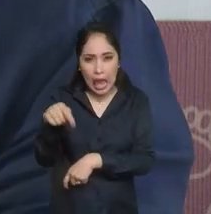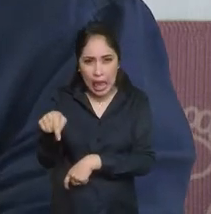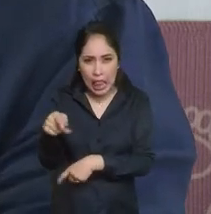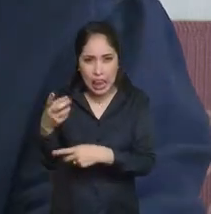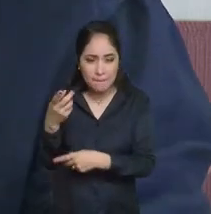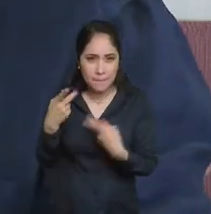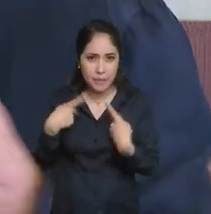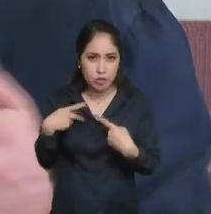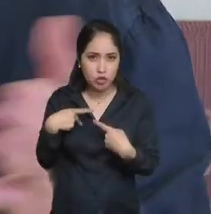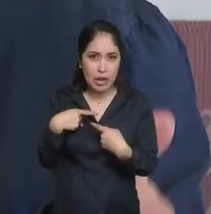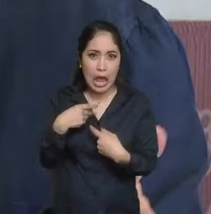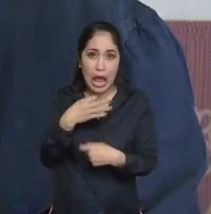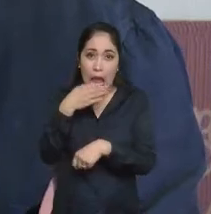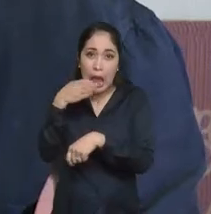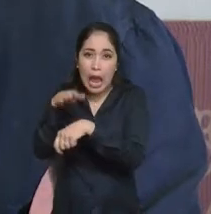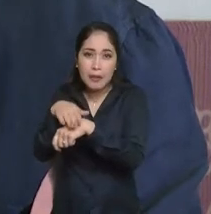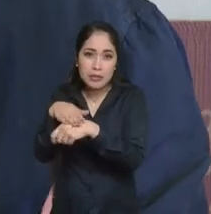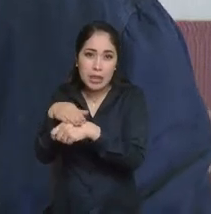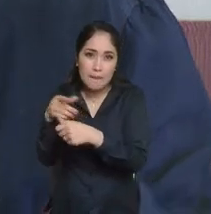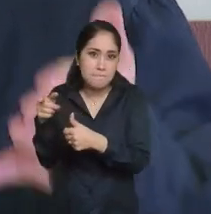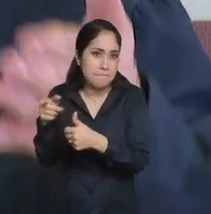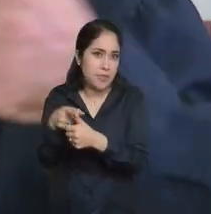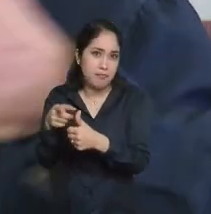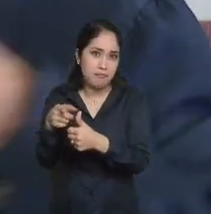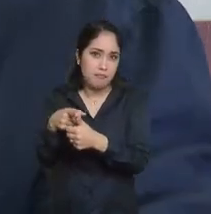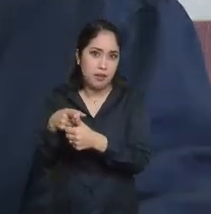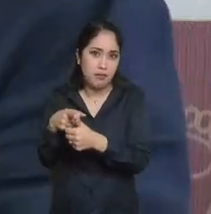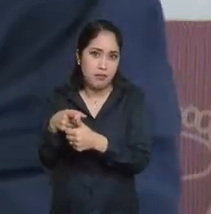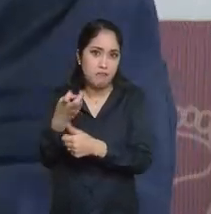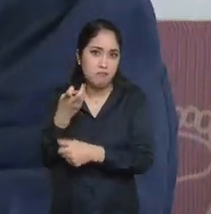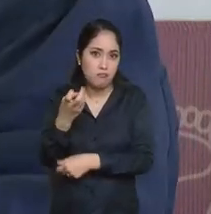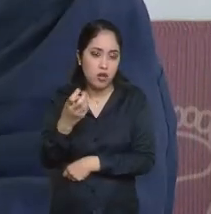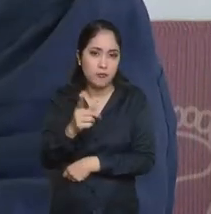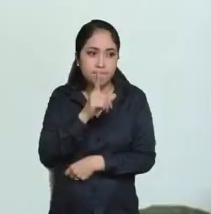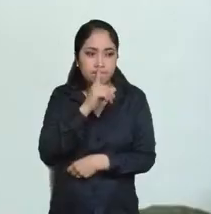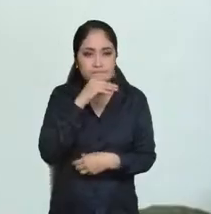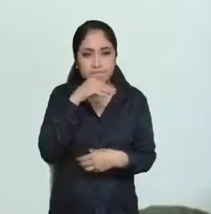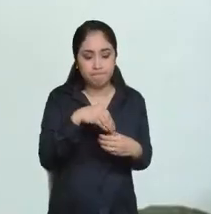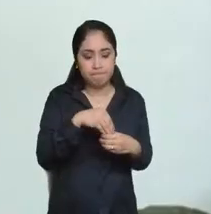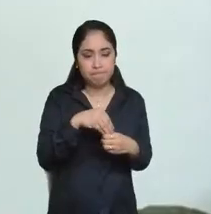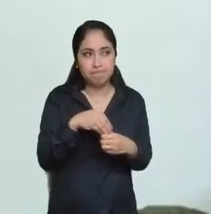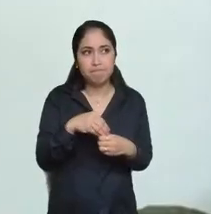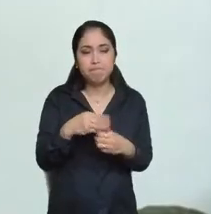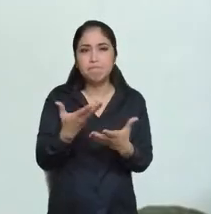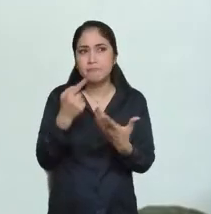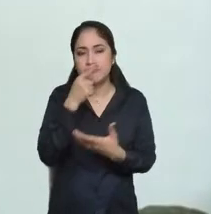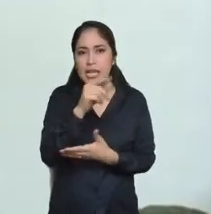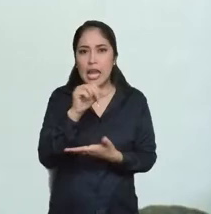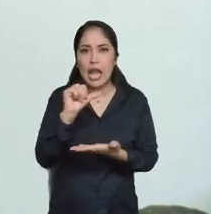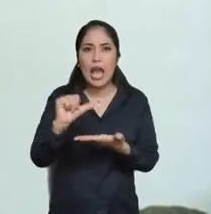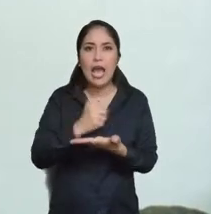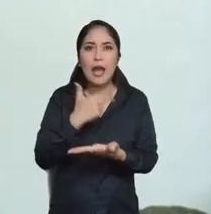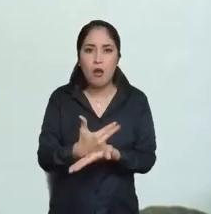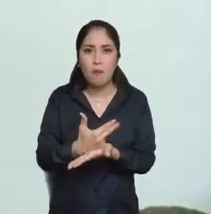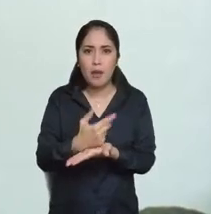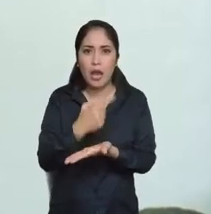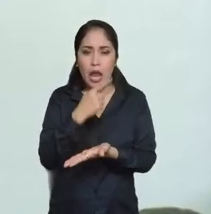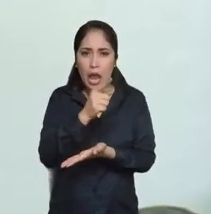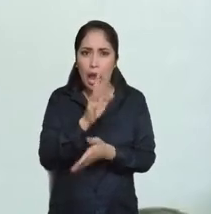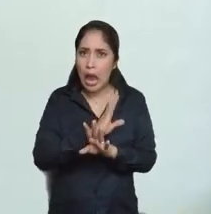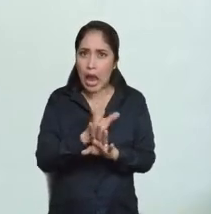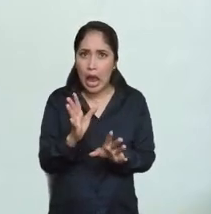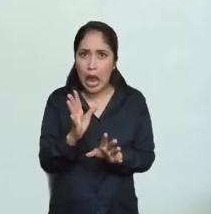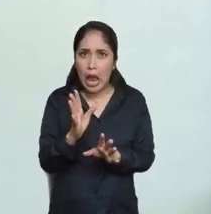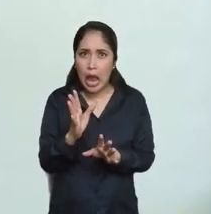manera de que efectivamente el avance ya es significativo. En el caso de AOME ya hemos encontrado también, acatando